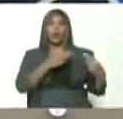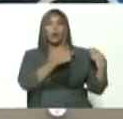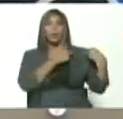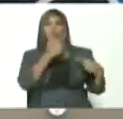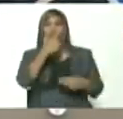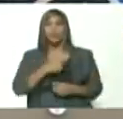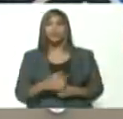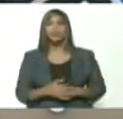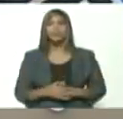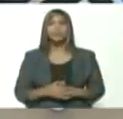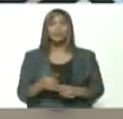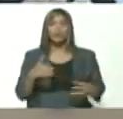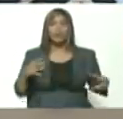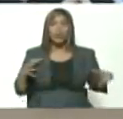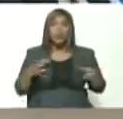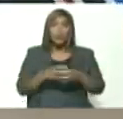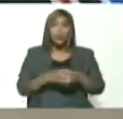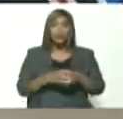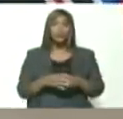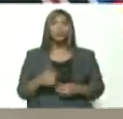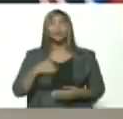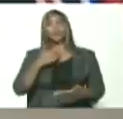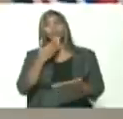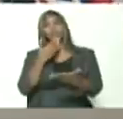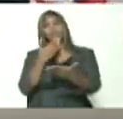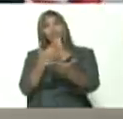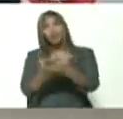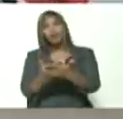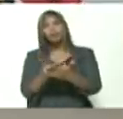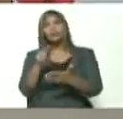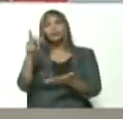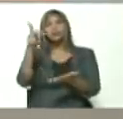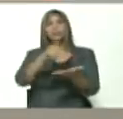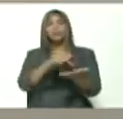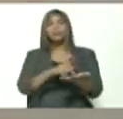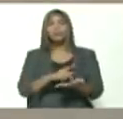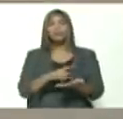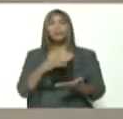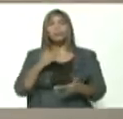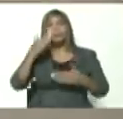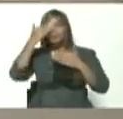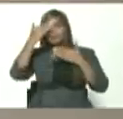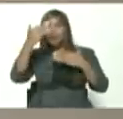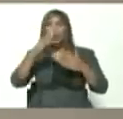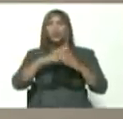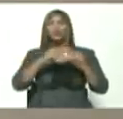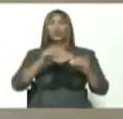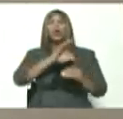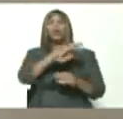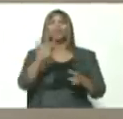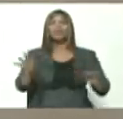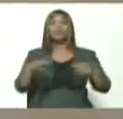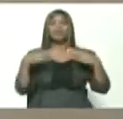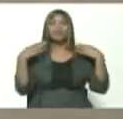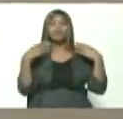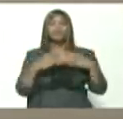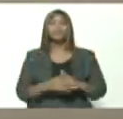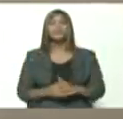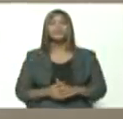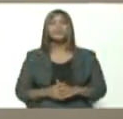nombre de este cuerpo, quiero darle las gracias por su presencia, quiero saludar al país y ratificarle nuestro compromiso